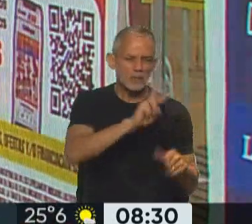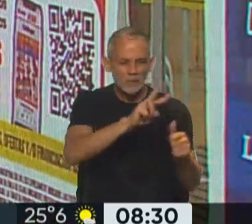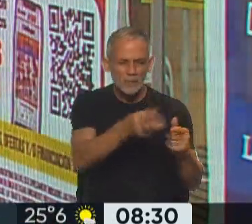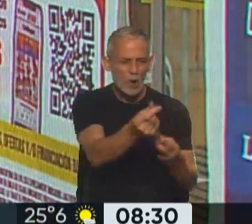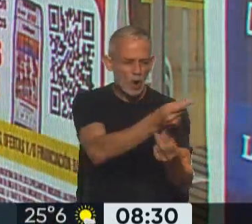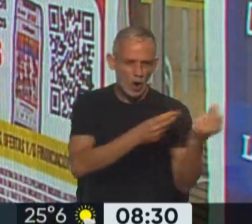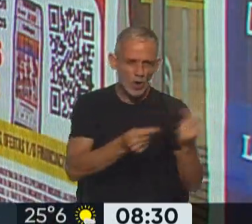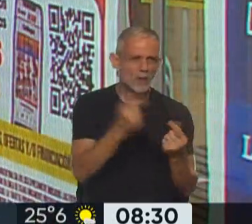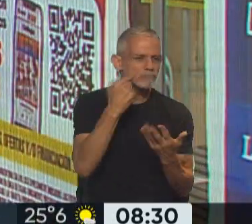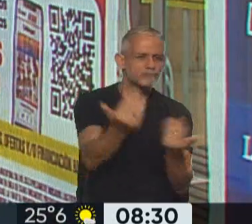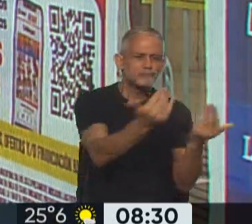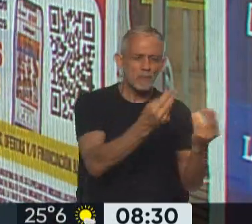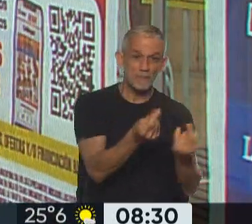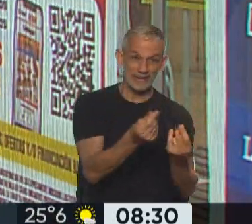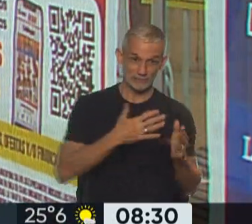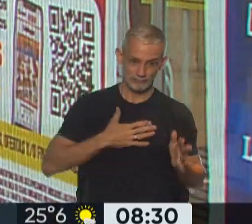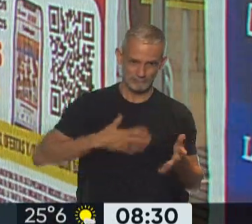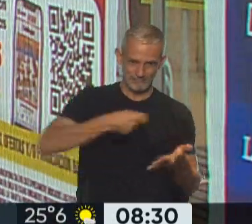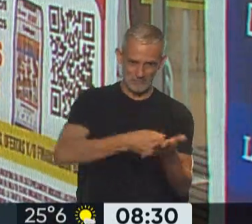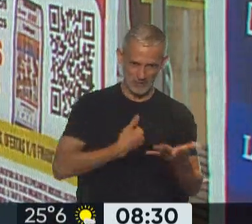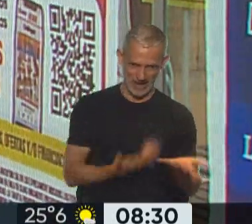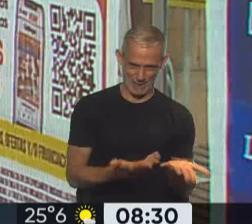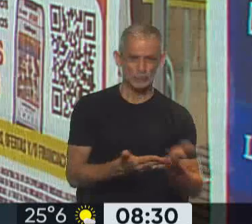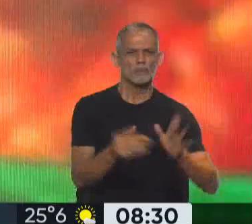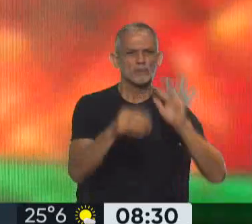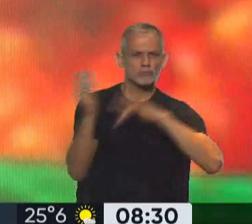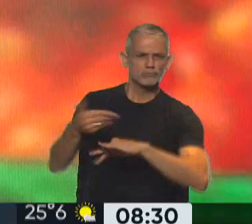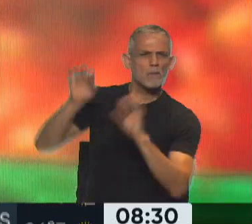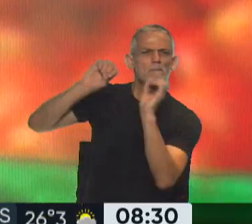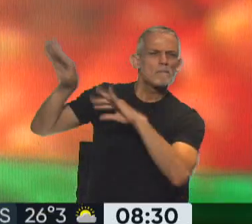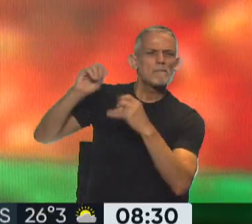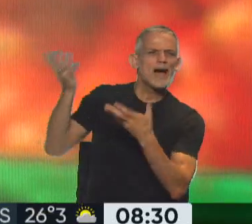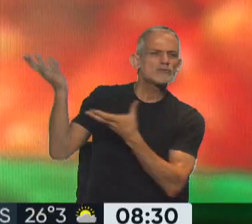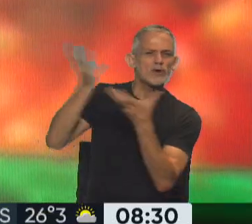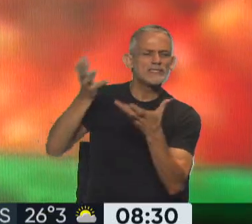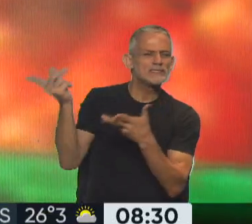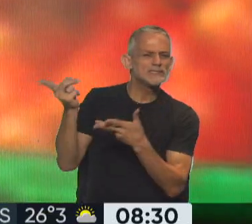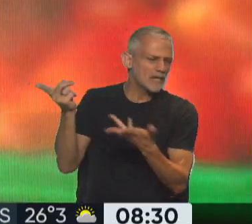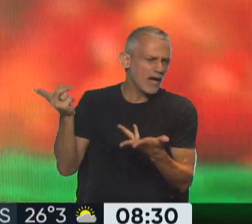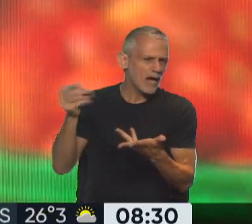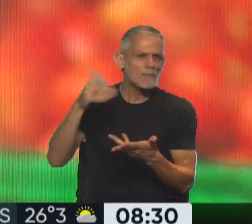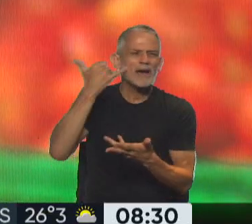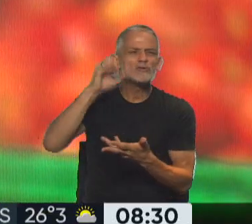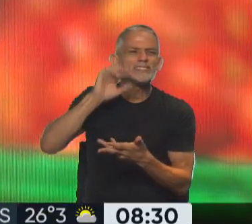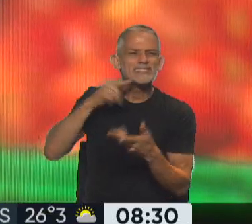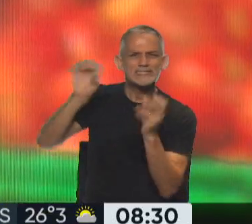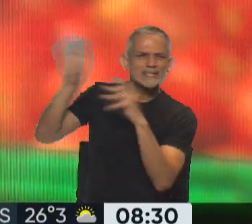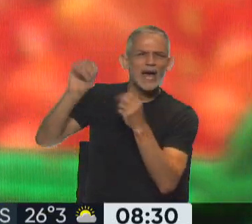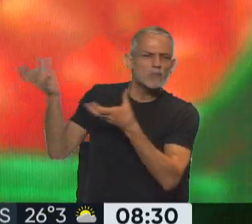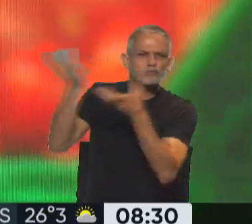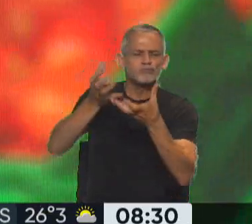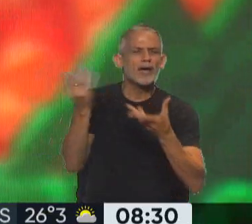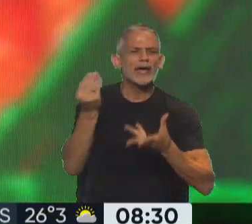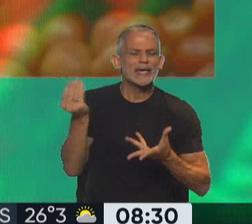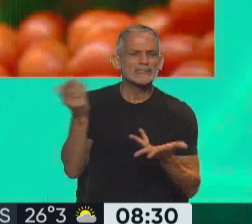del relevamiento de precios, que es la que nosotros terminamos pagando. Pero cuando hablamos de la inflación mayorista, atenti porque estamos hablando de